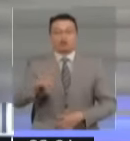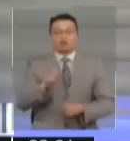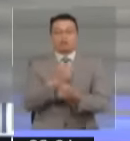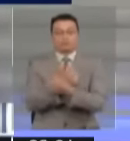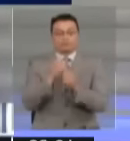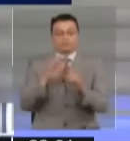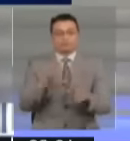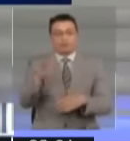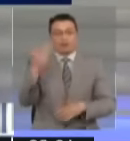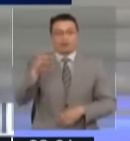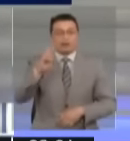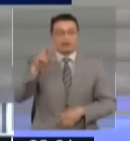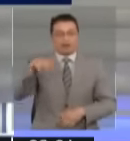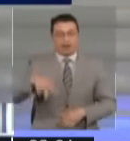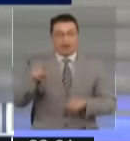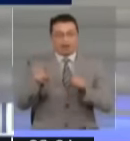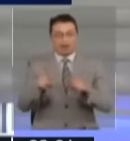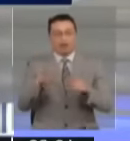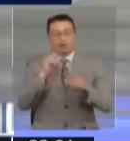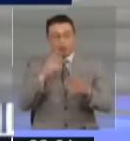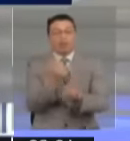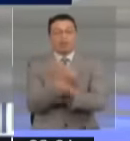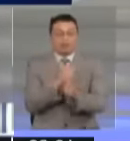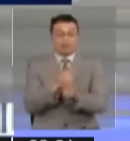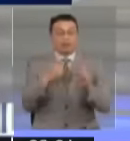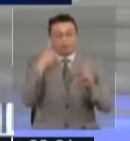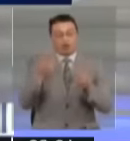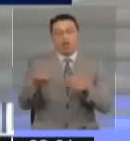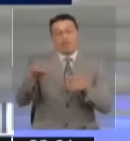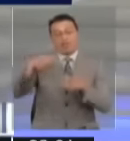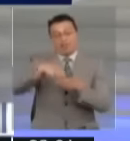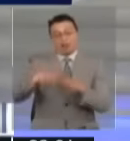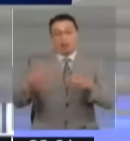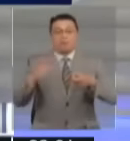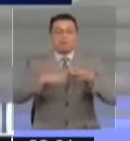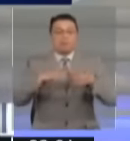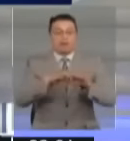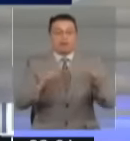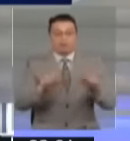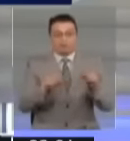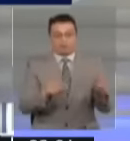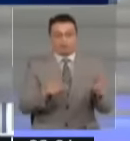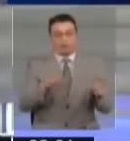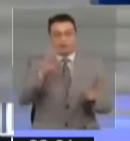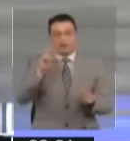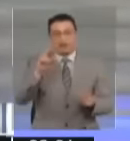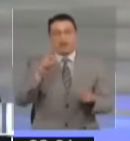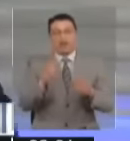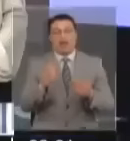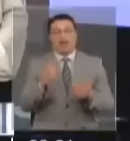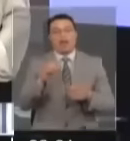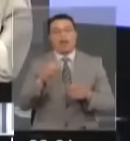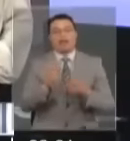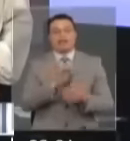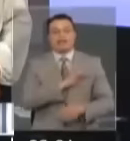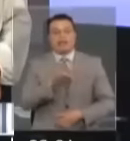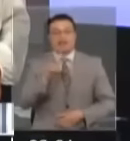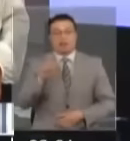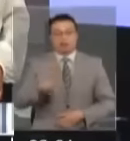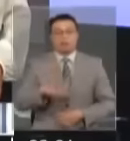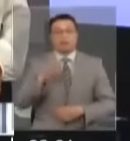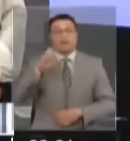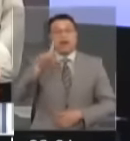de Renovación Nacional. Entonces corre como independiente, pero dentro de este pacto. Bienvenido, gracias por acompañarnos. Muchas gracias, muchas gracias. Elia